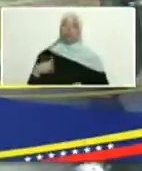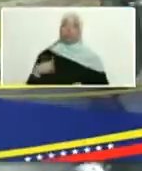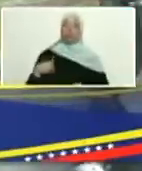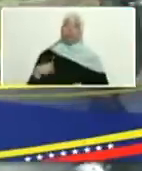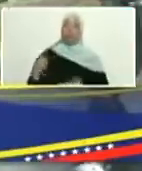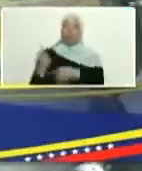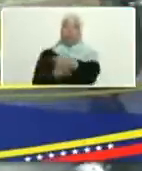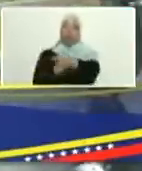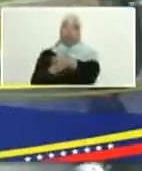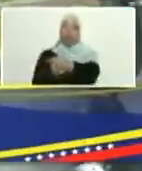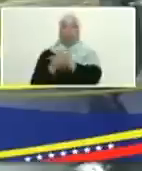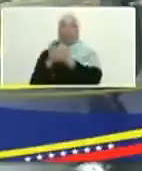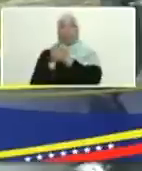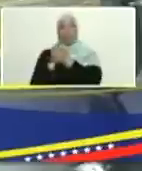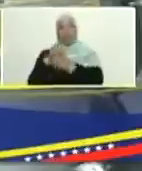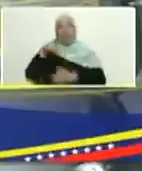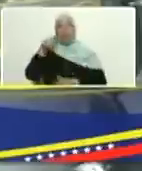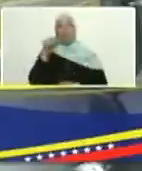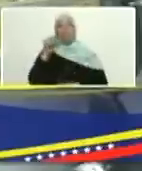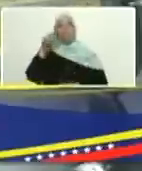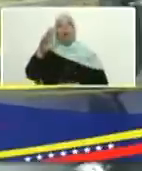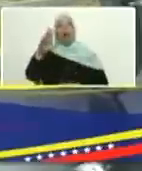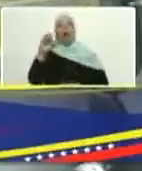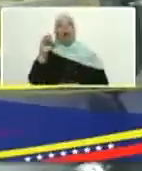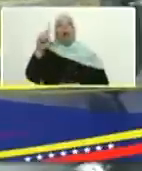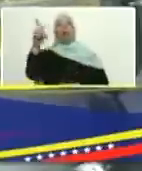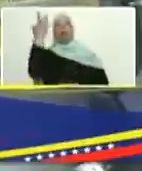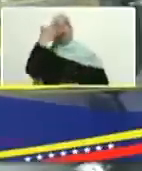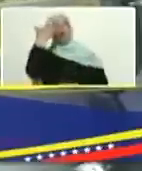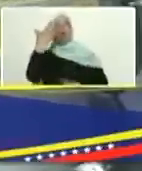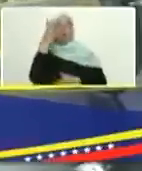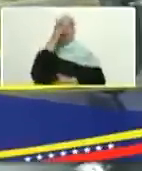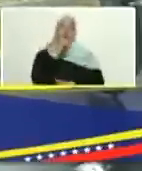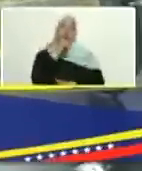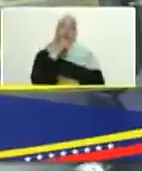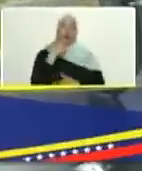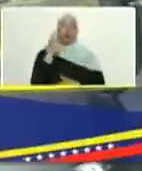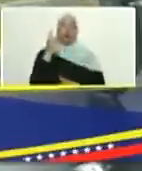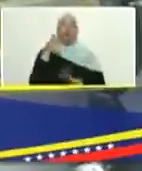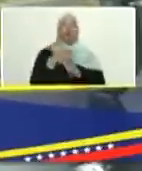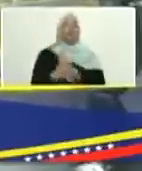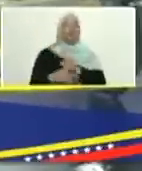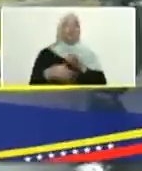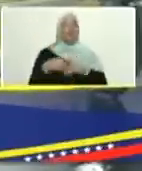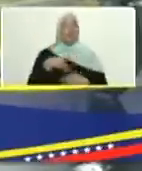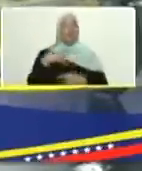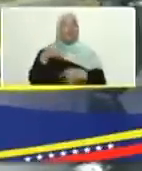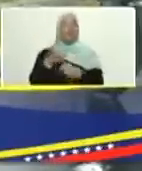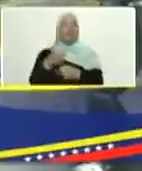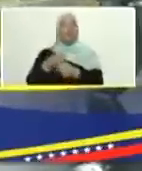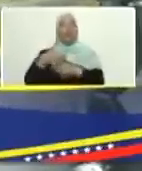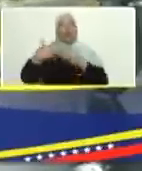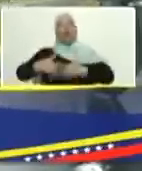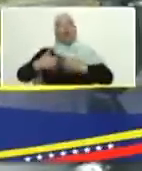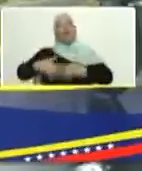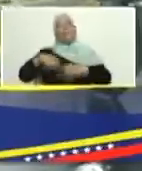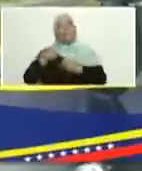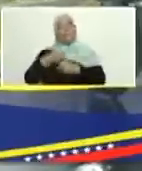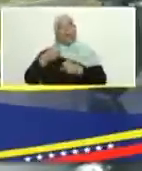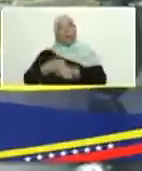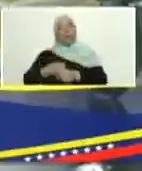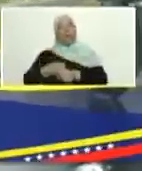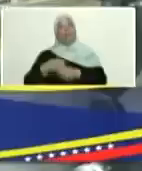nuestro hermano Pablo, que está acá y que nos va a hablar cosas muy interesantes sobre esta importante empresa